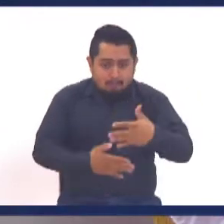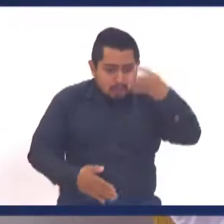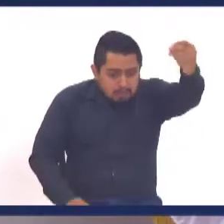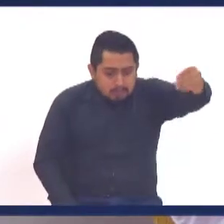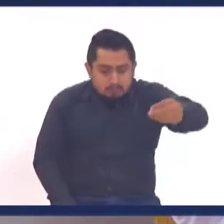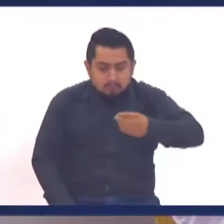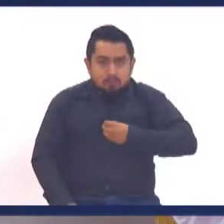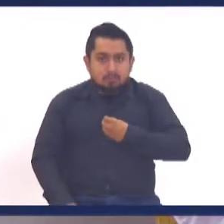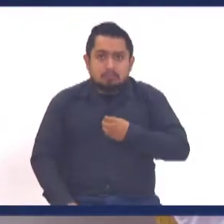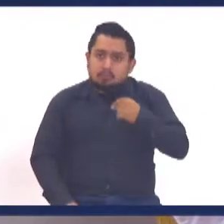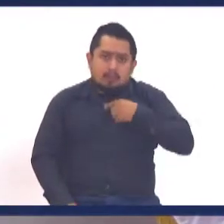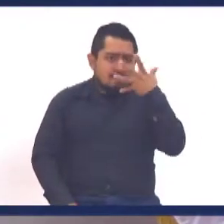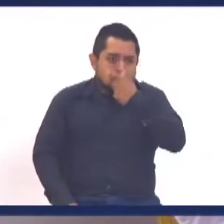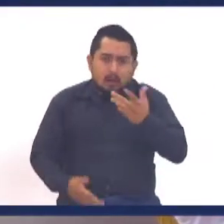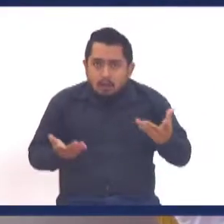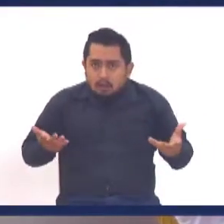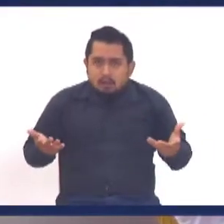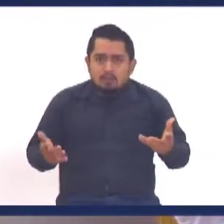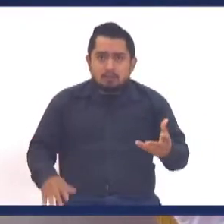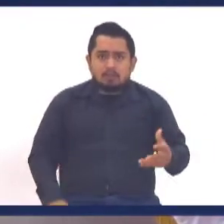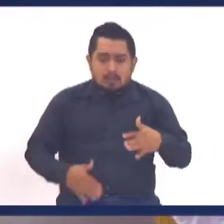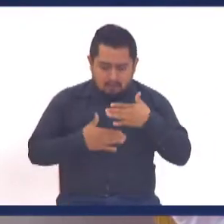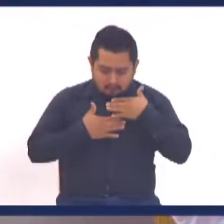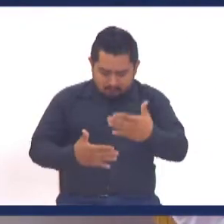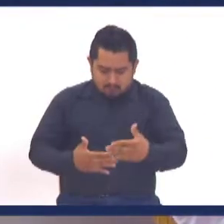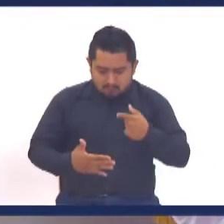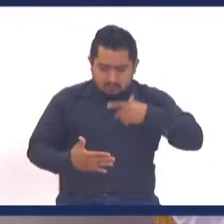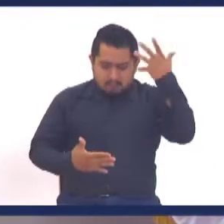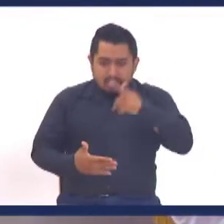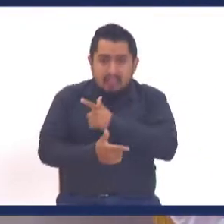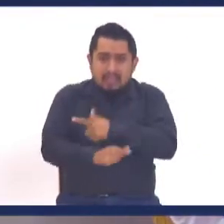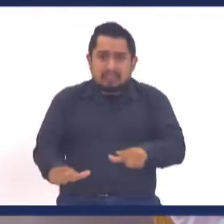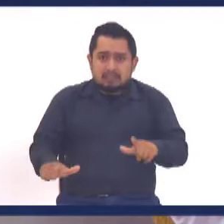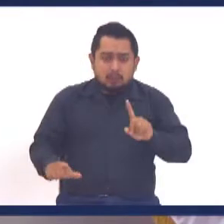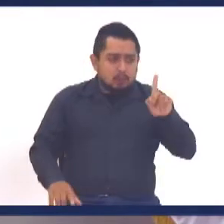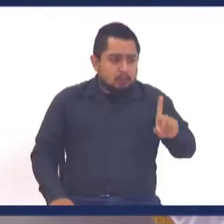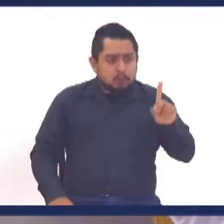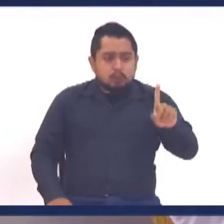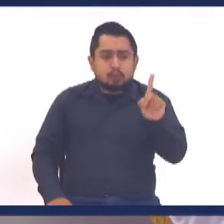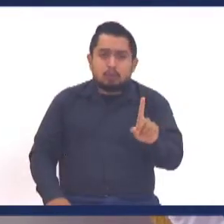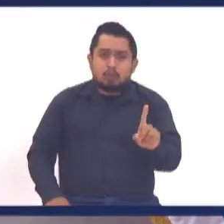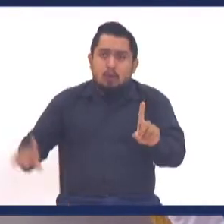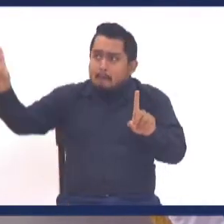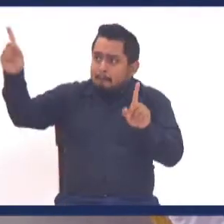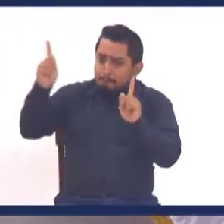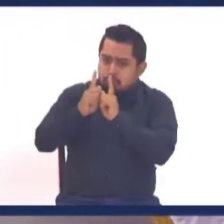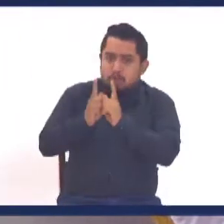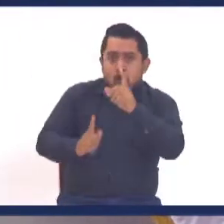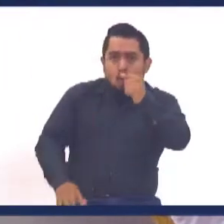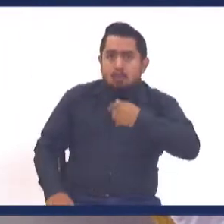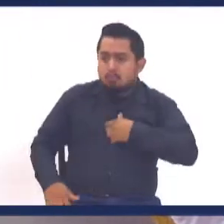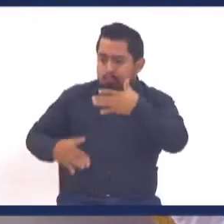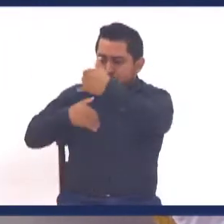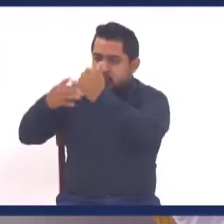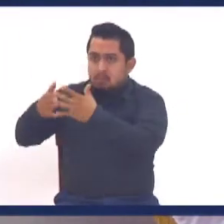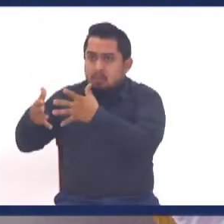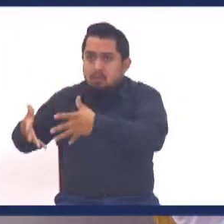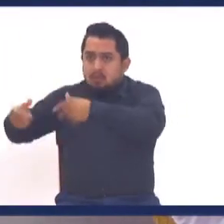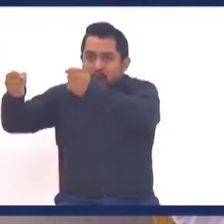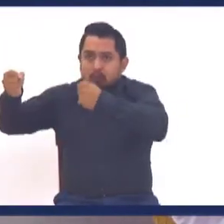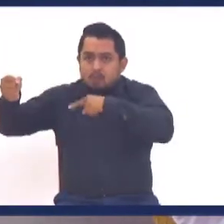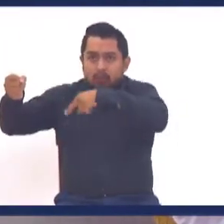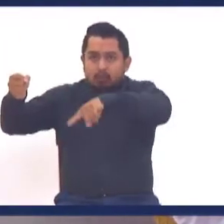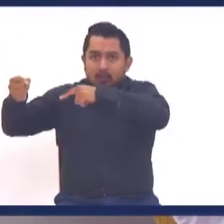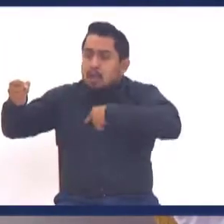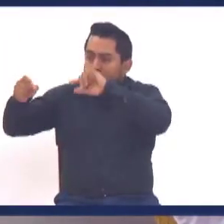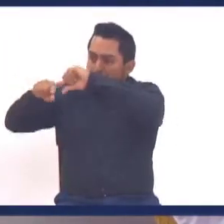misericordia la misericordia de oso nos agarra libres aquí circulan o nos agarra en un centro de contención ojalá que se haga mal